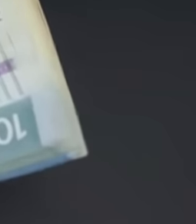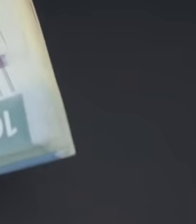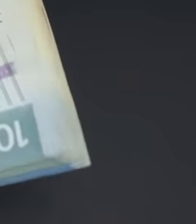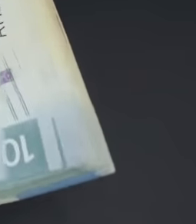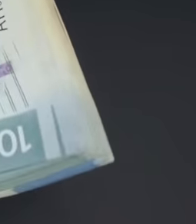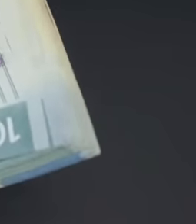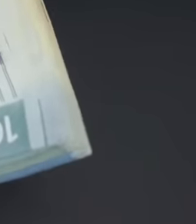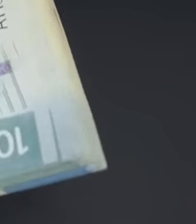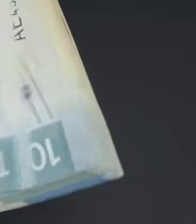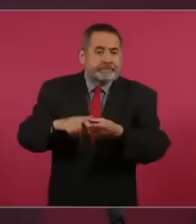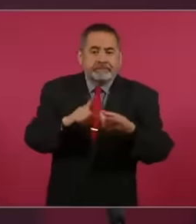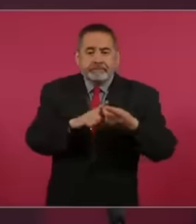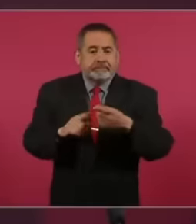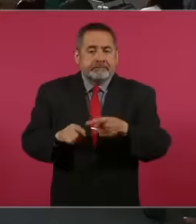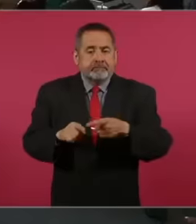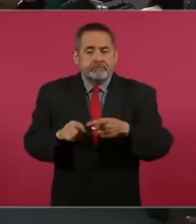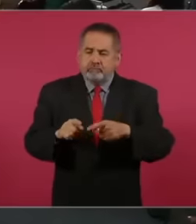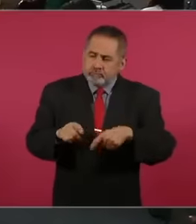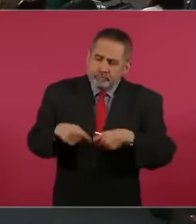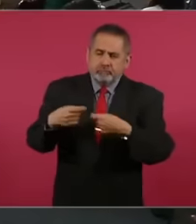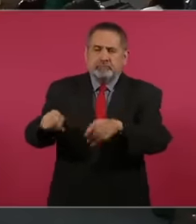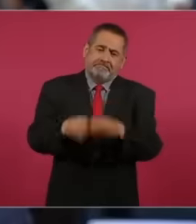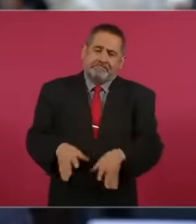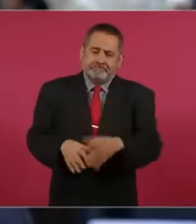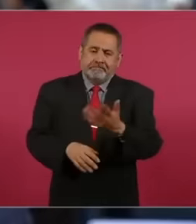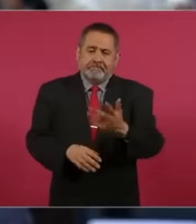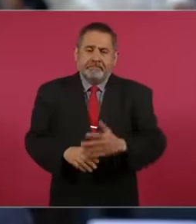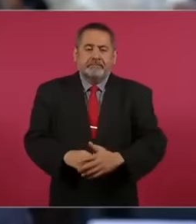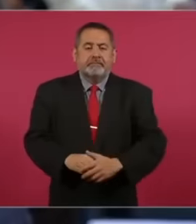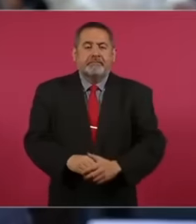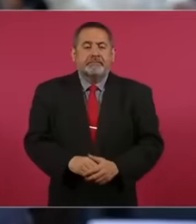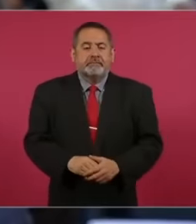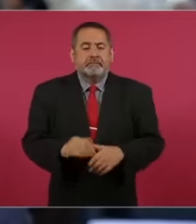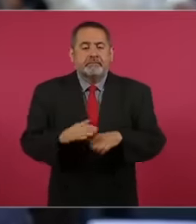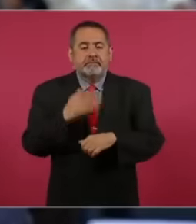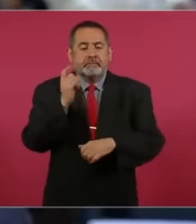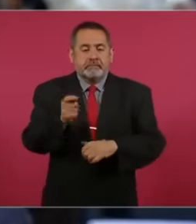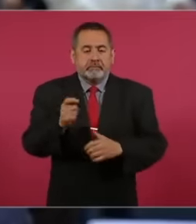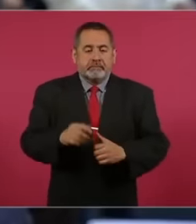estudiar, se le da trabajo, se le contrata